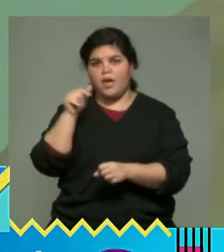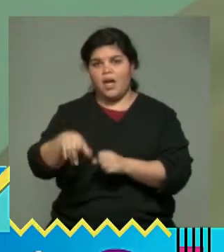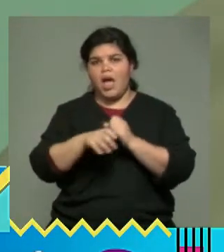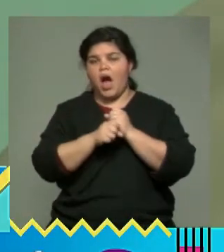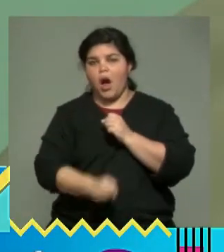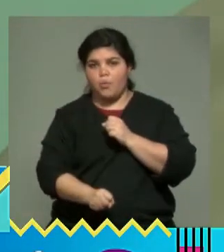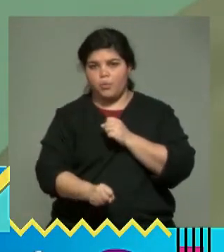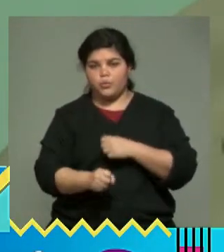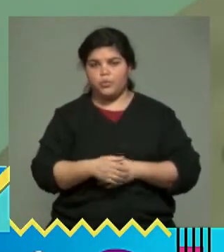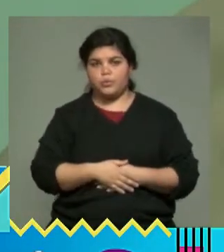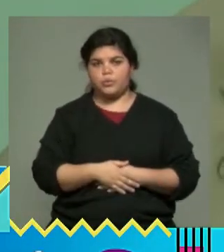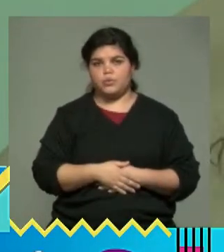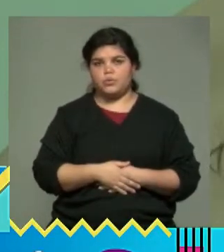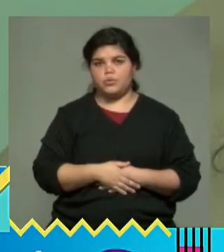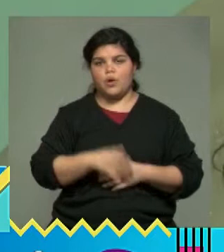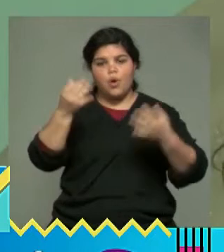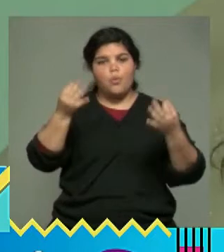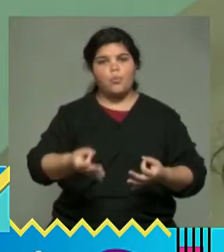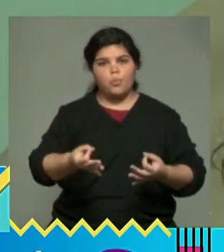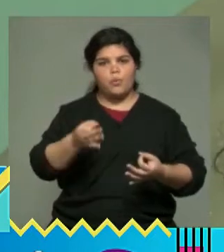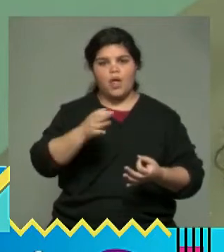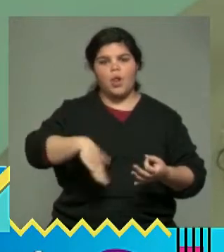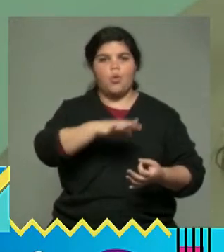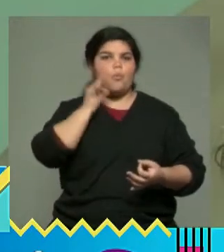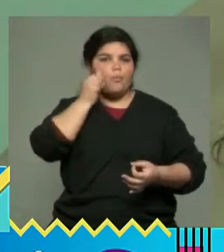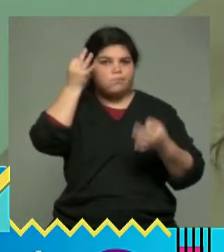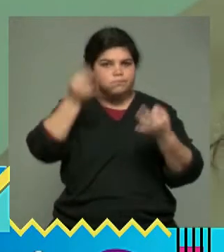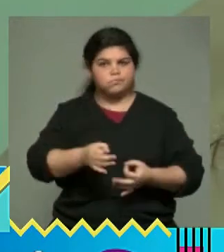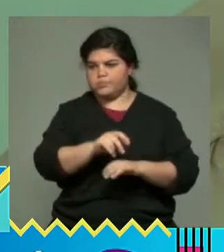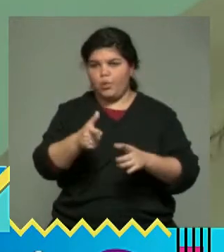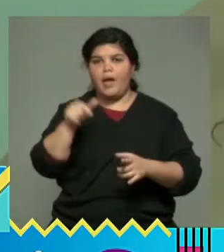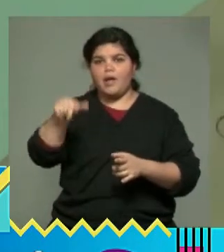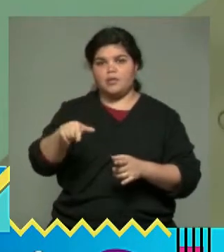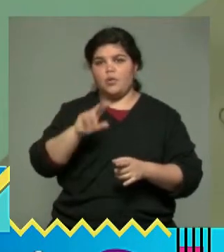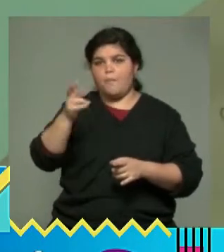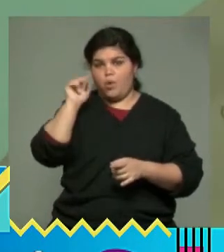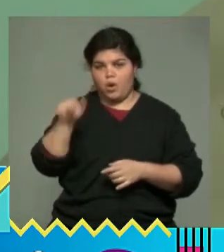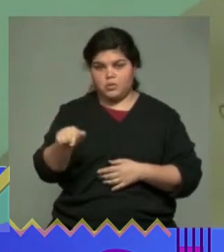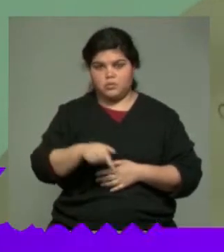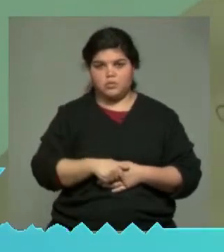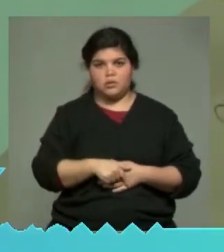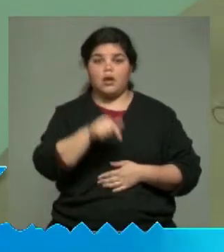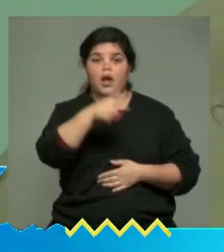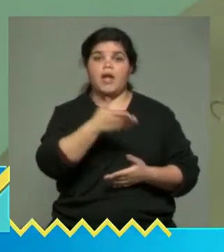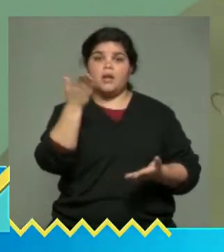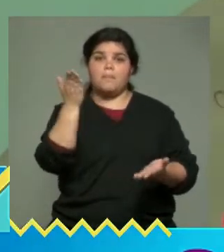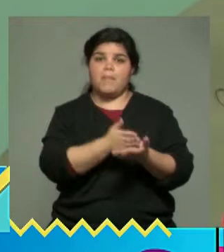aborto con las condiciones sanitarias necesarias. Por lo tanto, ¿qué estaríamos a partir de la despenalización? ¿Qué estamos logrando? Simplemente una cosa,